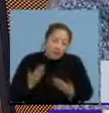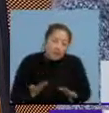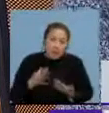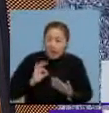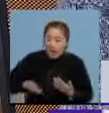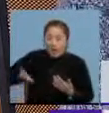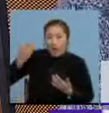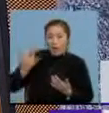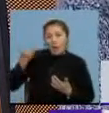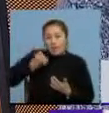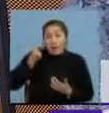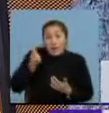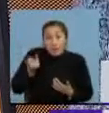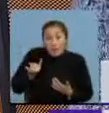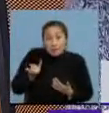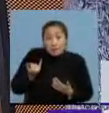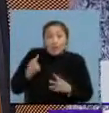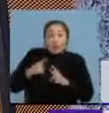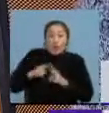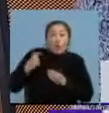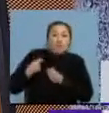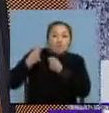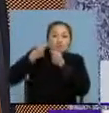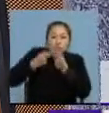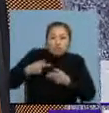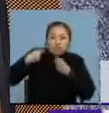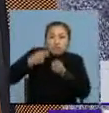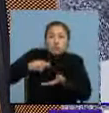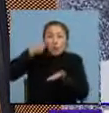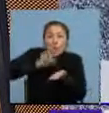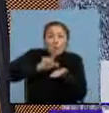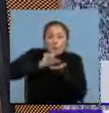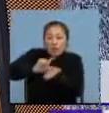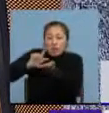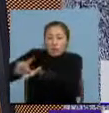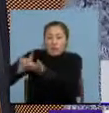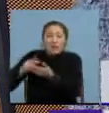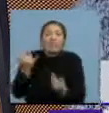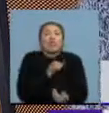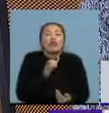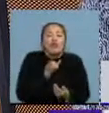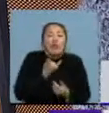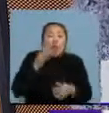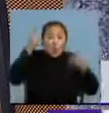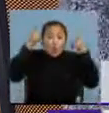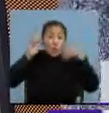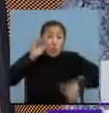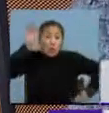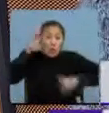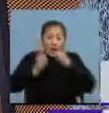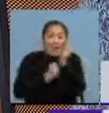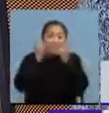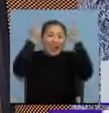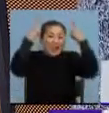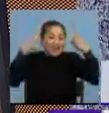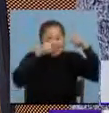años habiendo fondo no se invirtió la línea de 132 que debería ir de humahuaca hacia la quiaca con lo cual